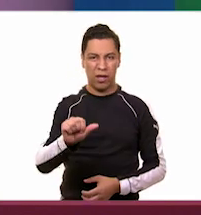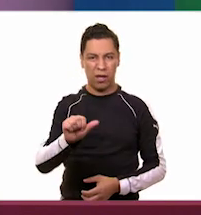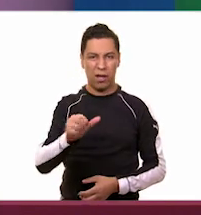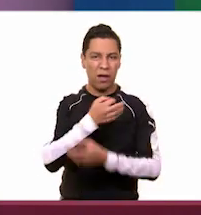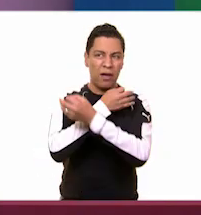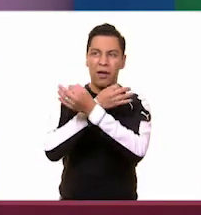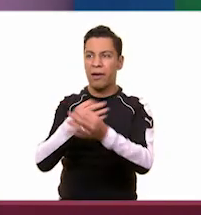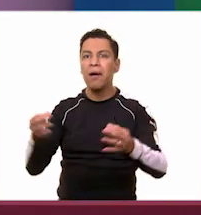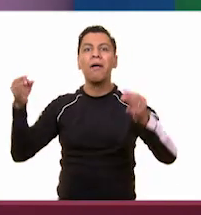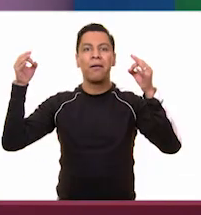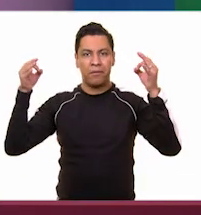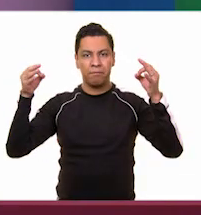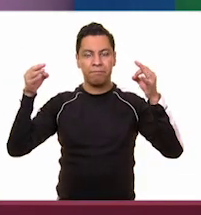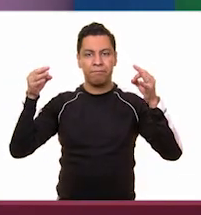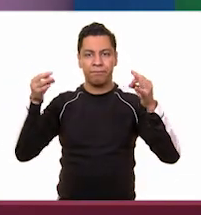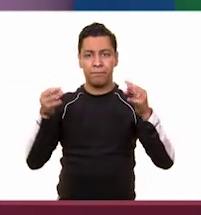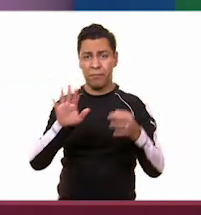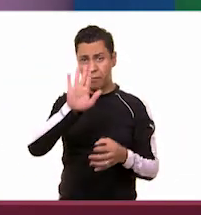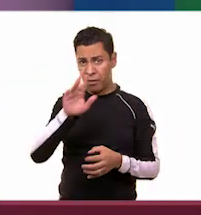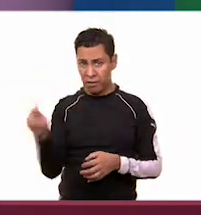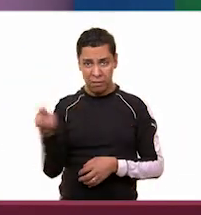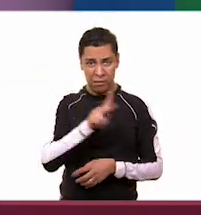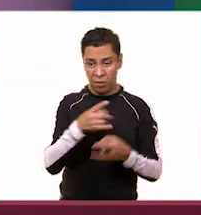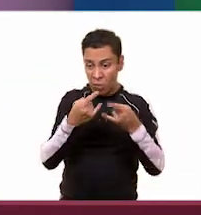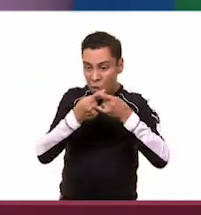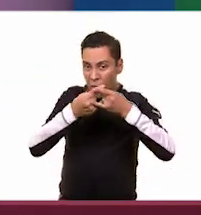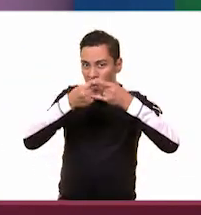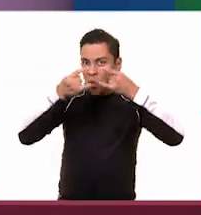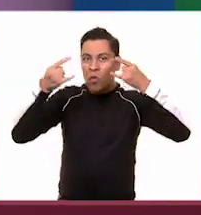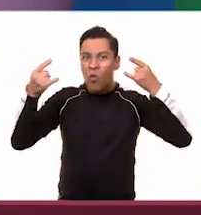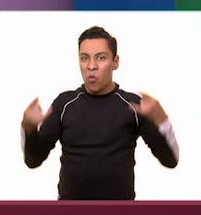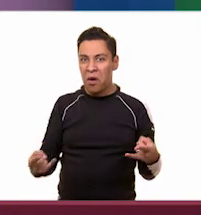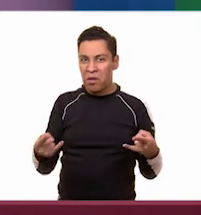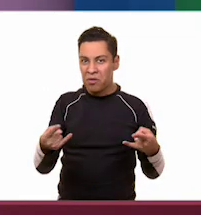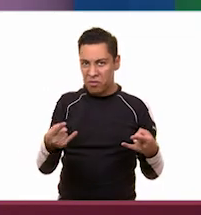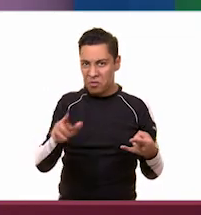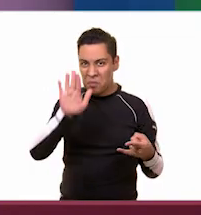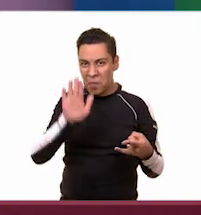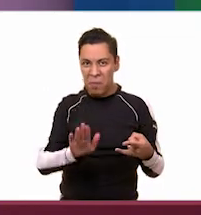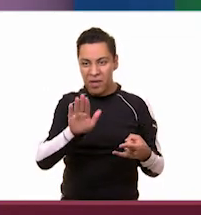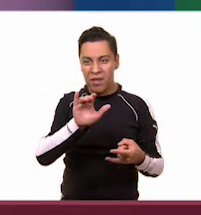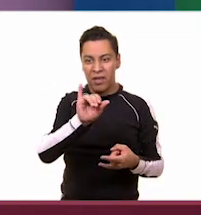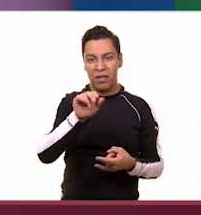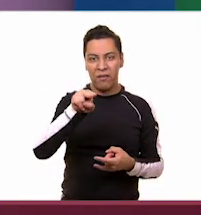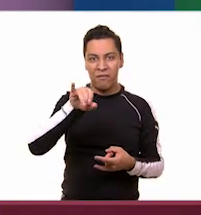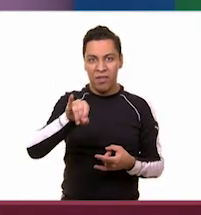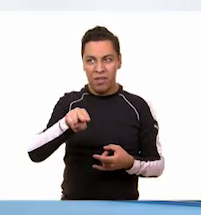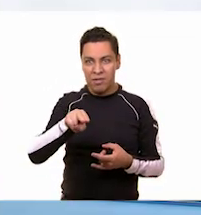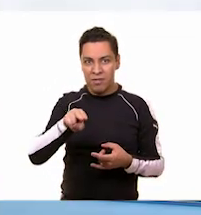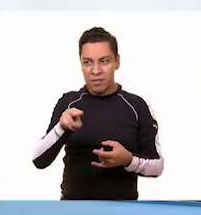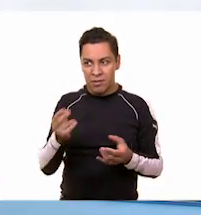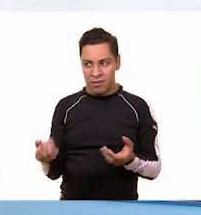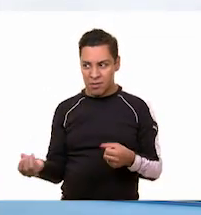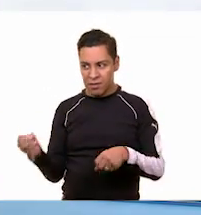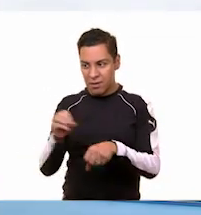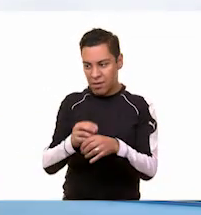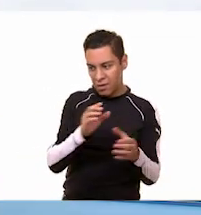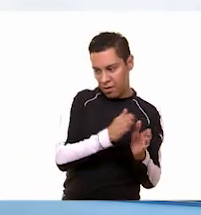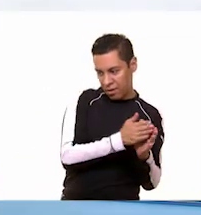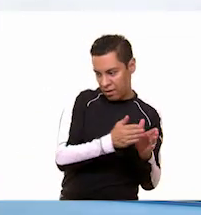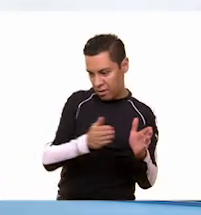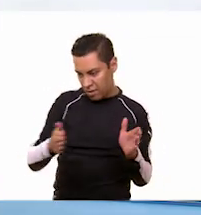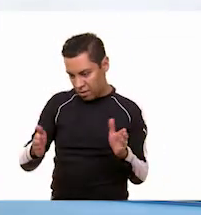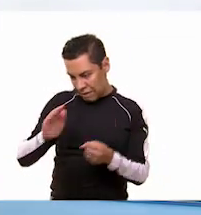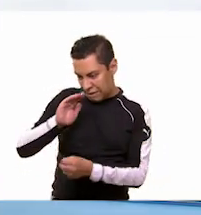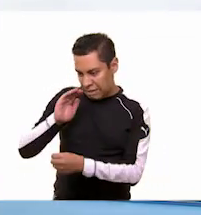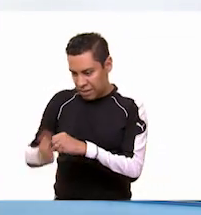son como los cuentos que guardan lo más emocionante para el nudo y también para el final. Pues no, se trata